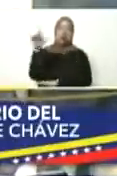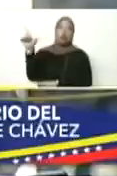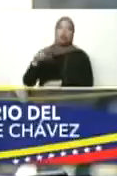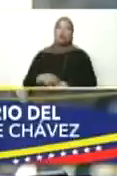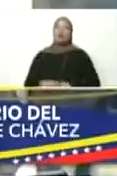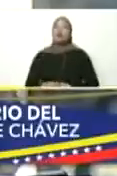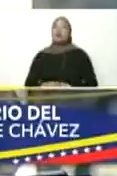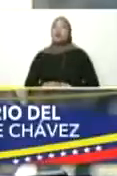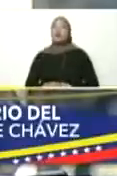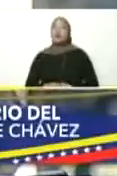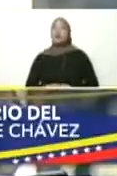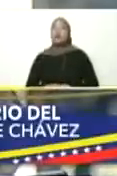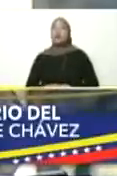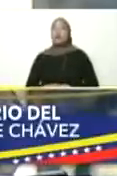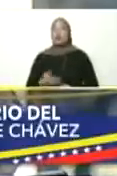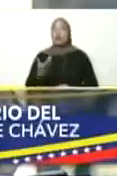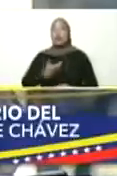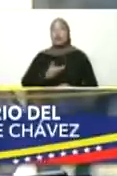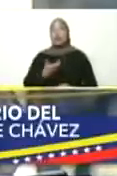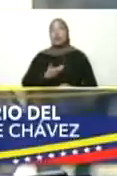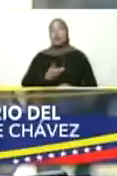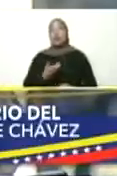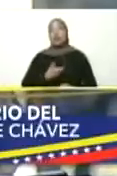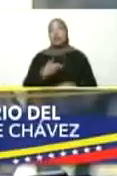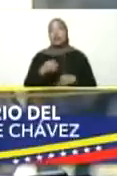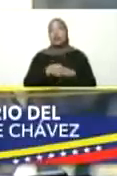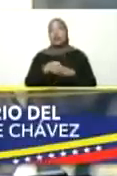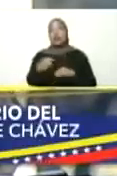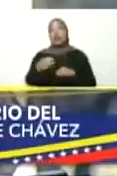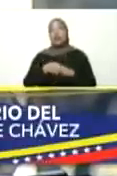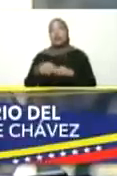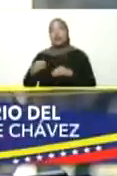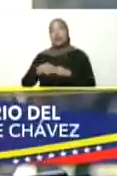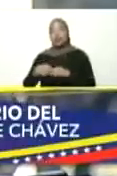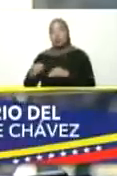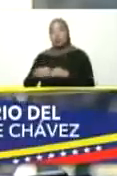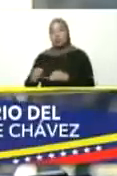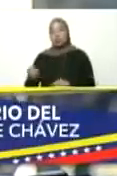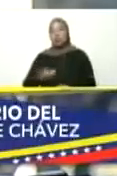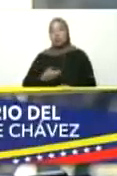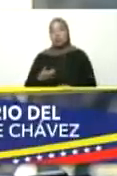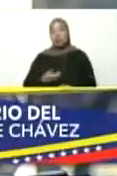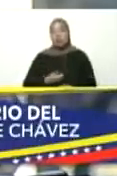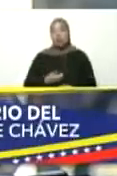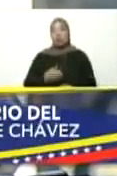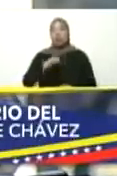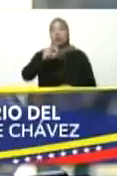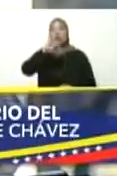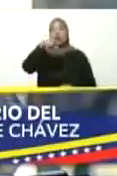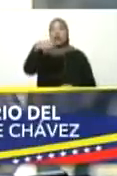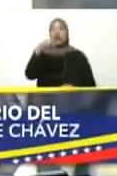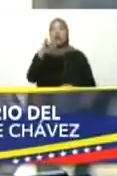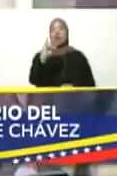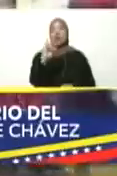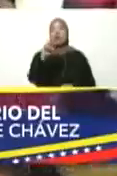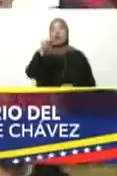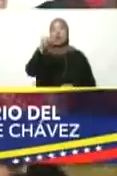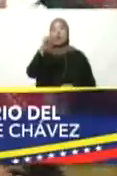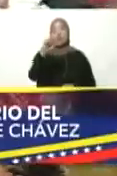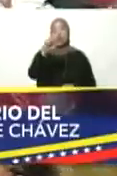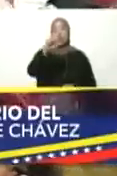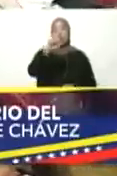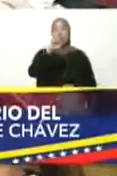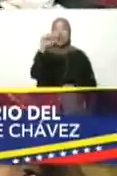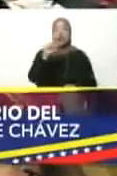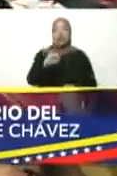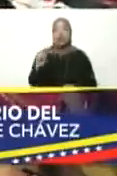Igualmente están los alcaldes del municipio Jiménez, la alcaldesa Carmen Silva, el alcalde de